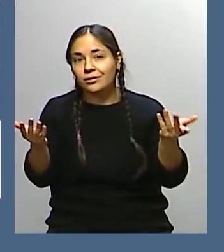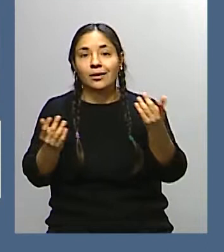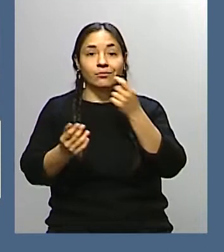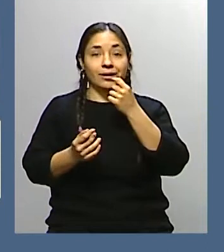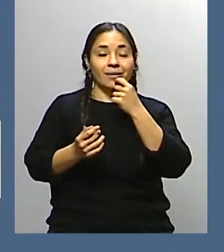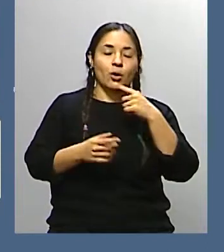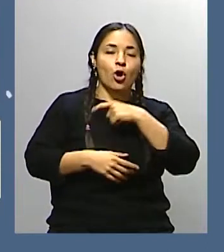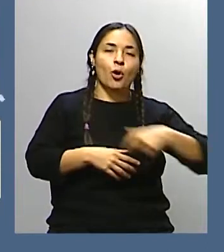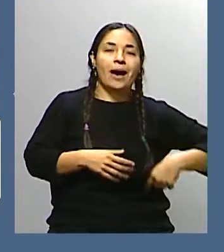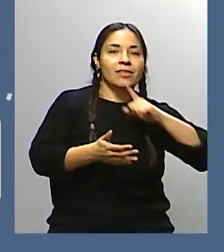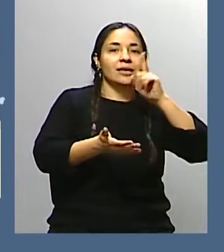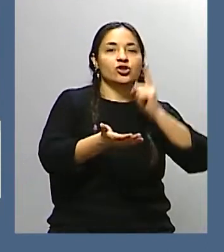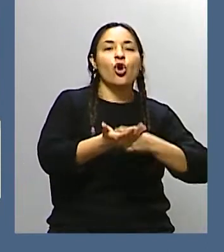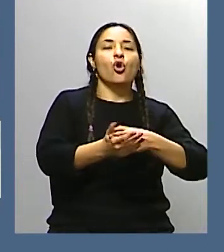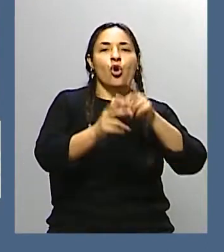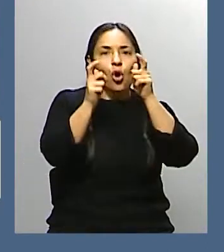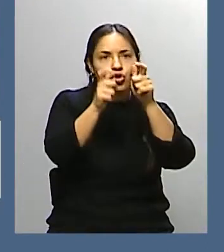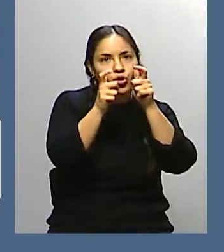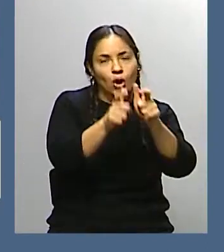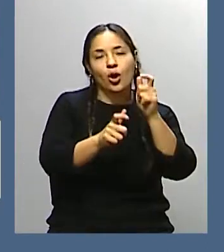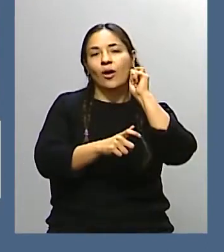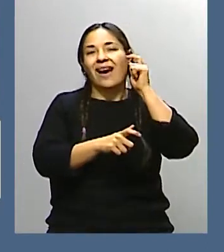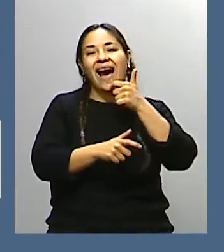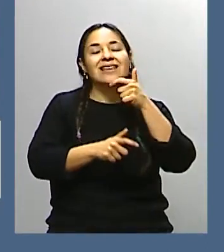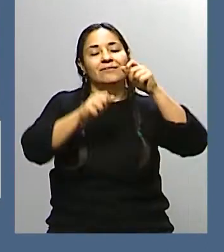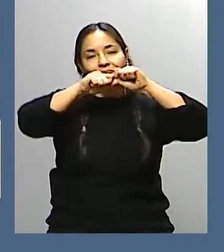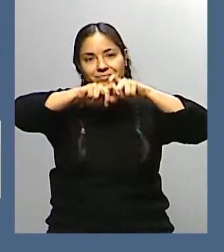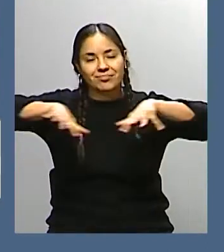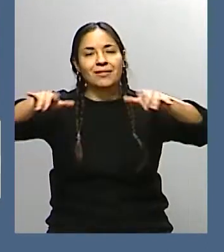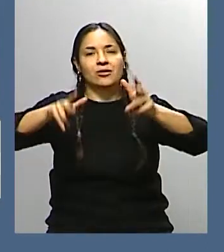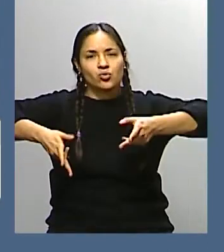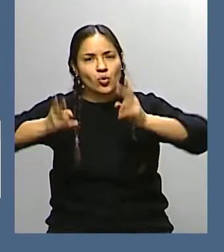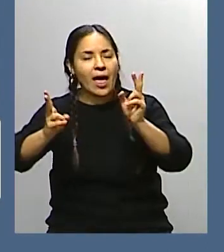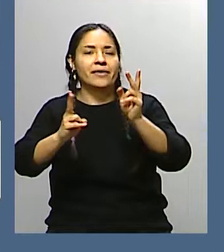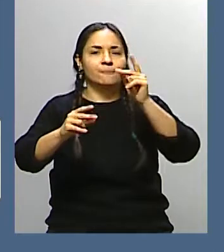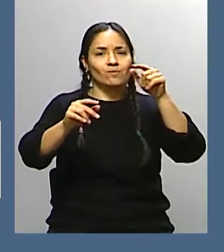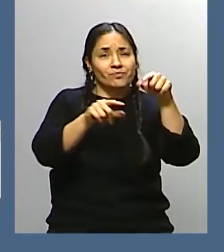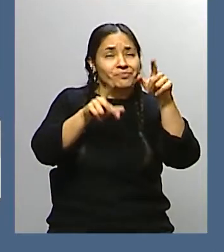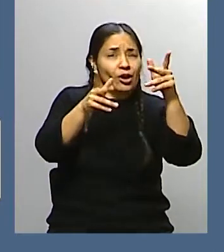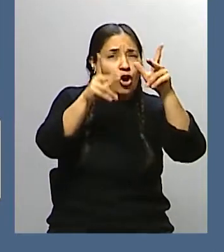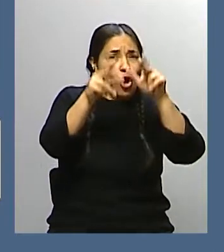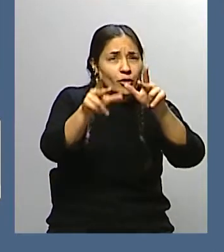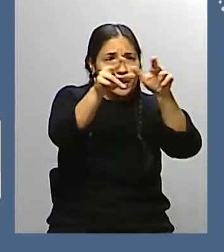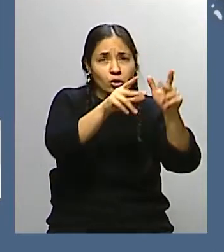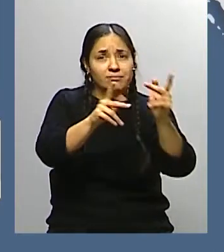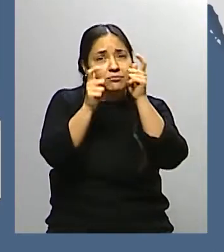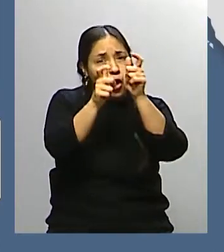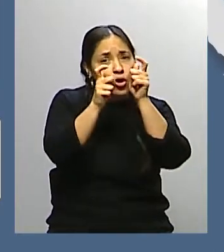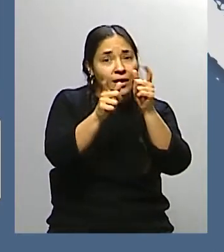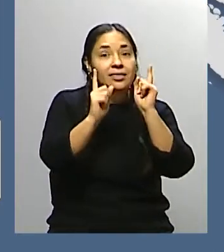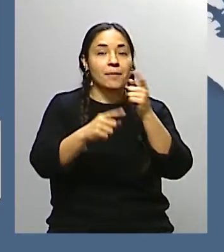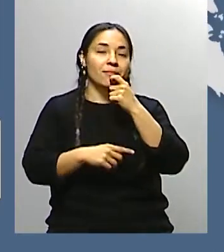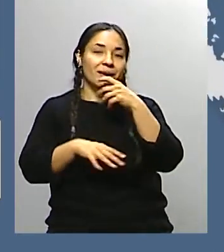monitoreara la emisión de gases en las ciudades, se generara, digamos, mecanismos de transporte con